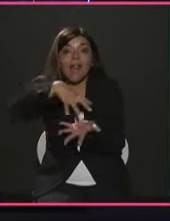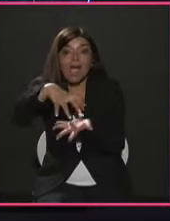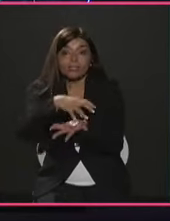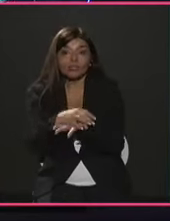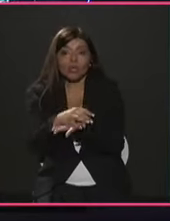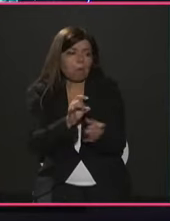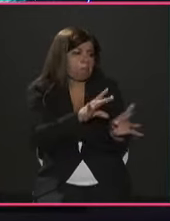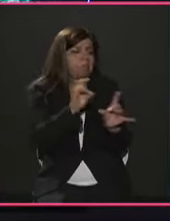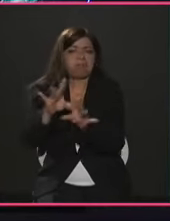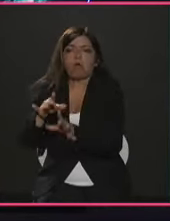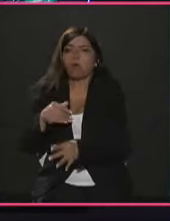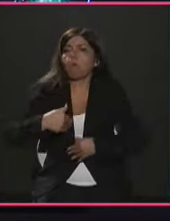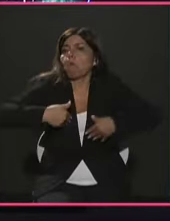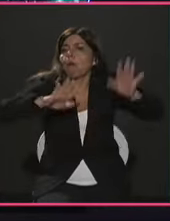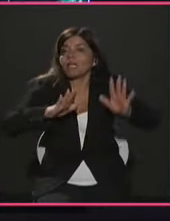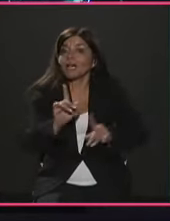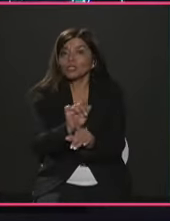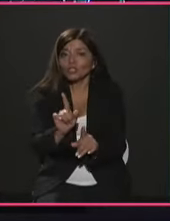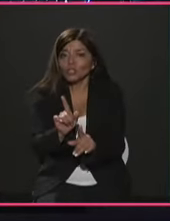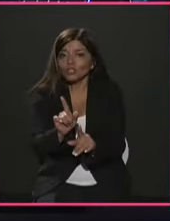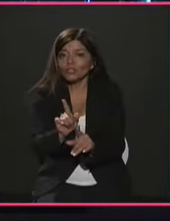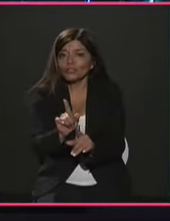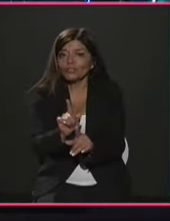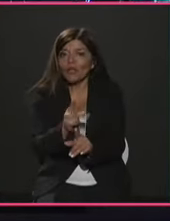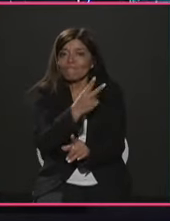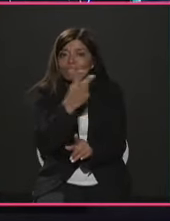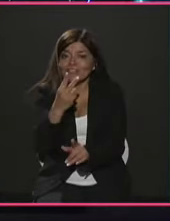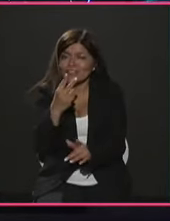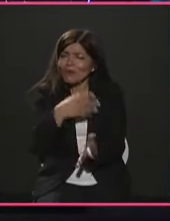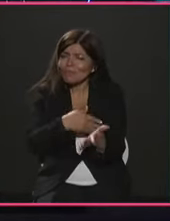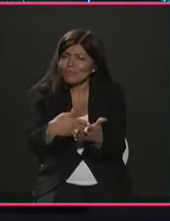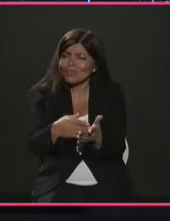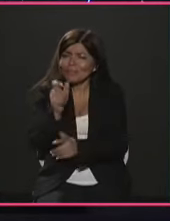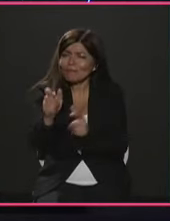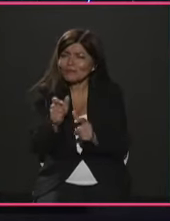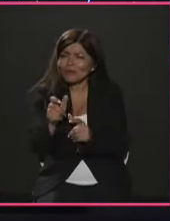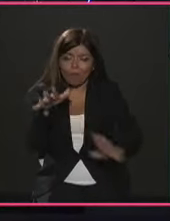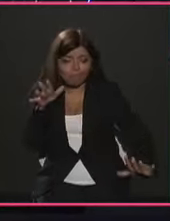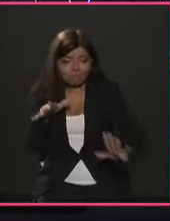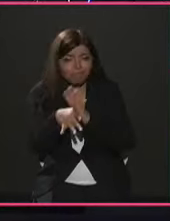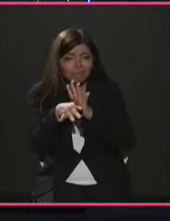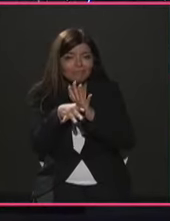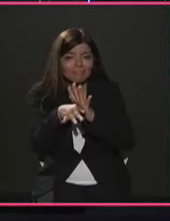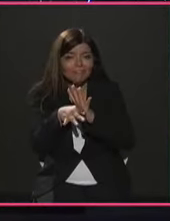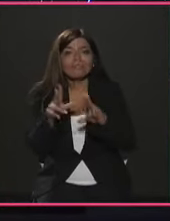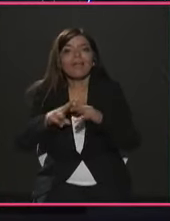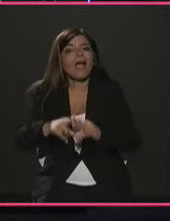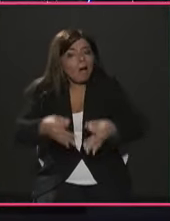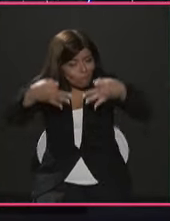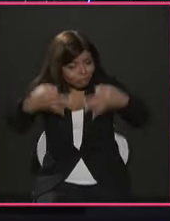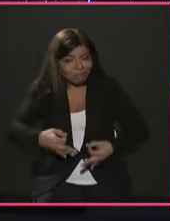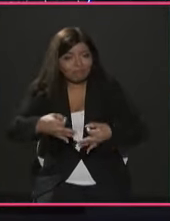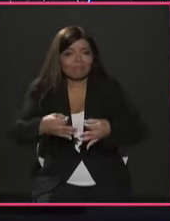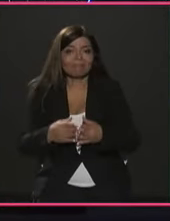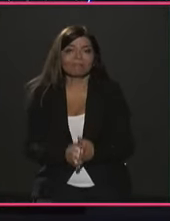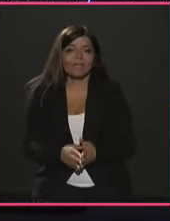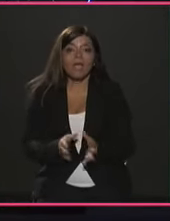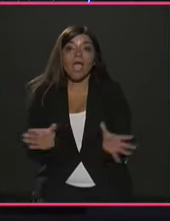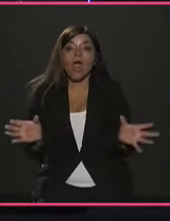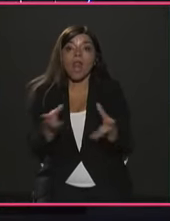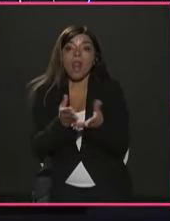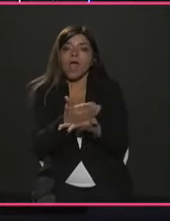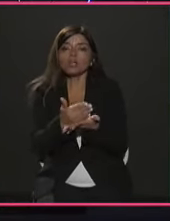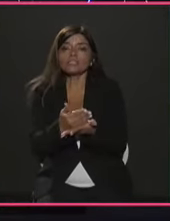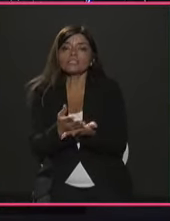cualquier cosa juntémonos todos 22 millones de personas eh y hagamos algo la organización